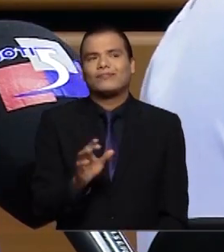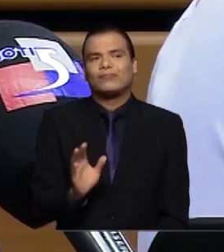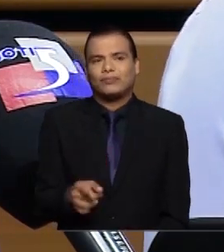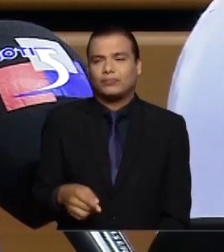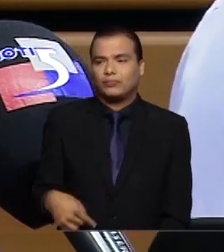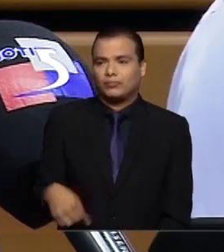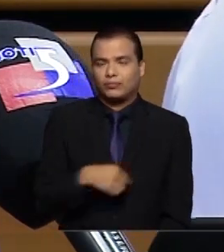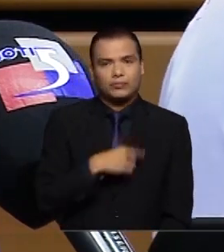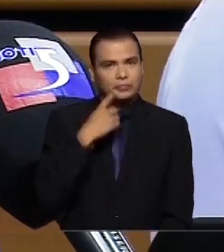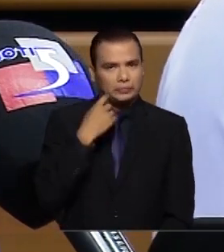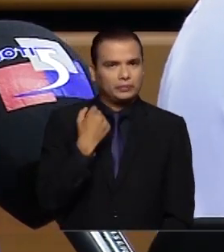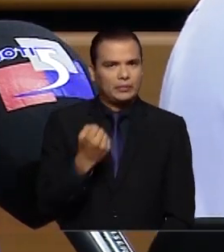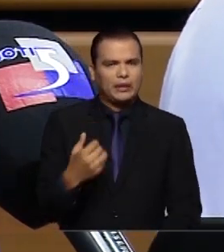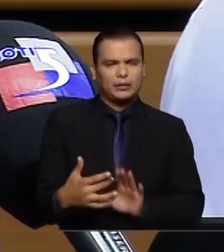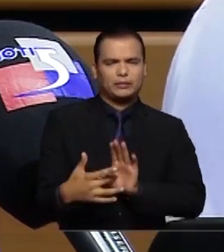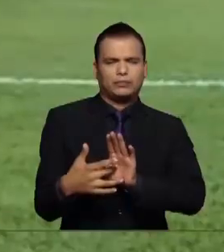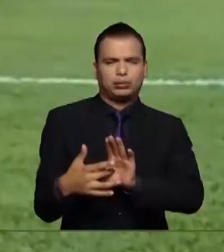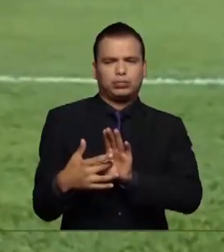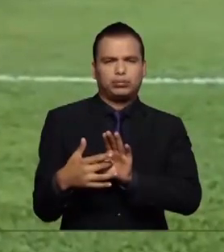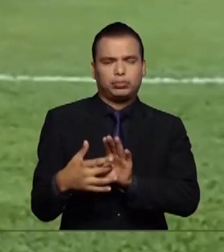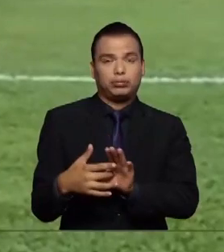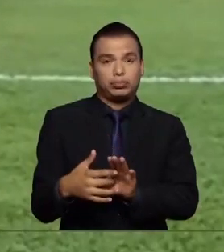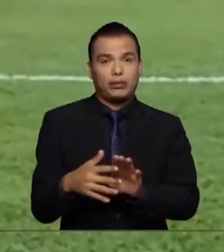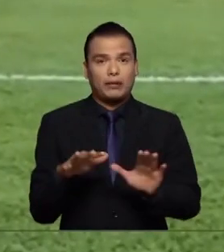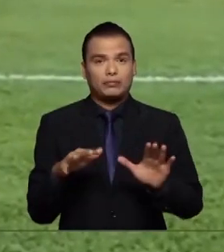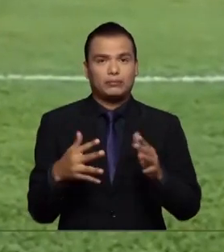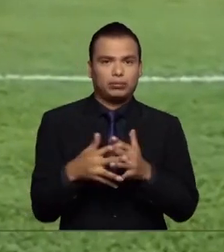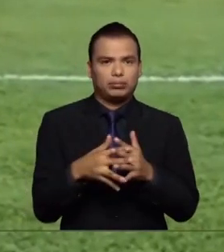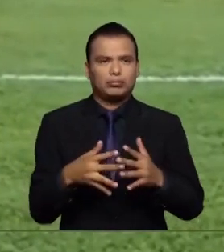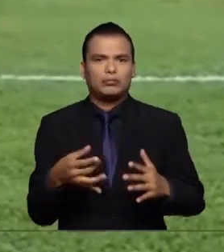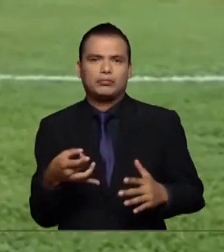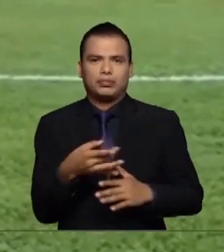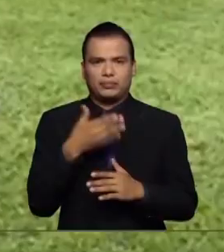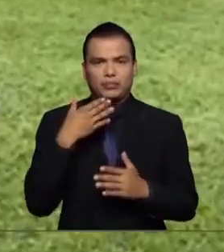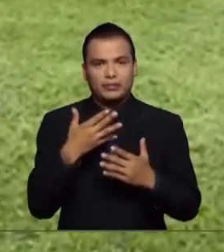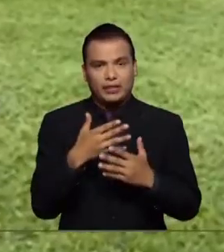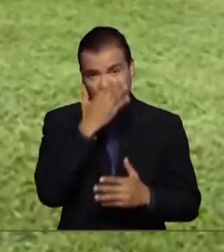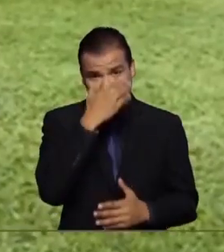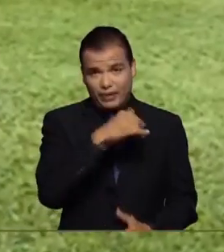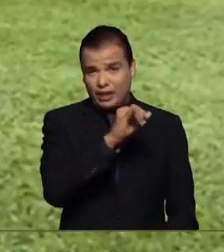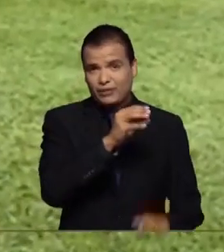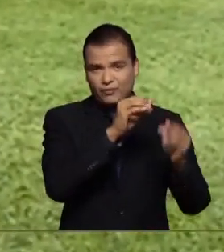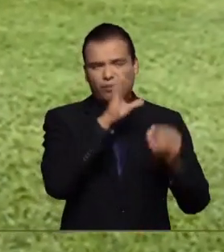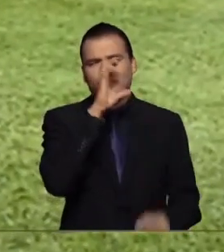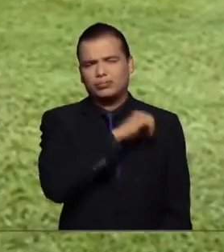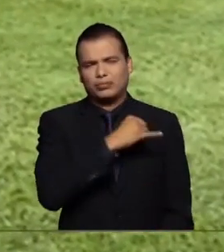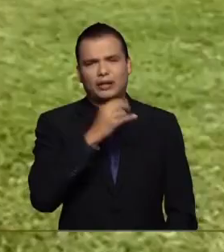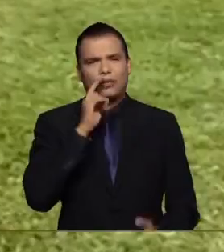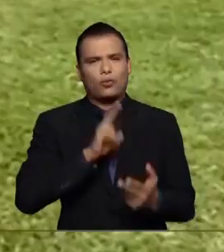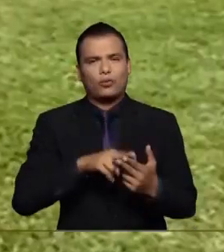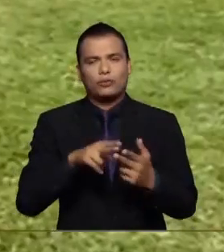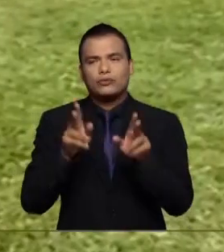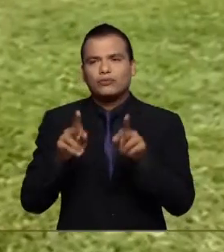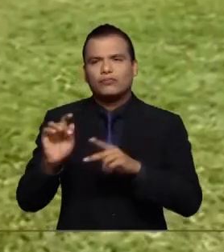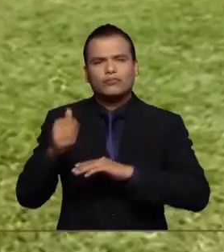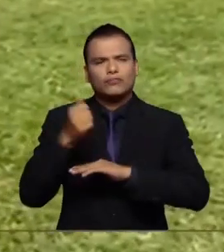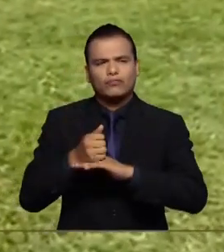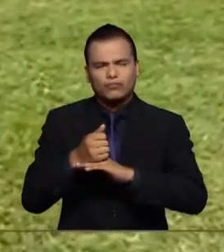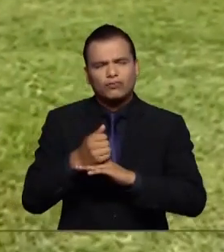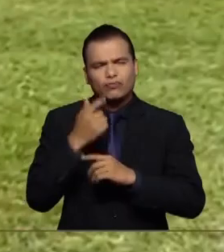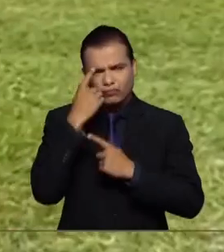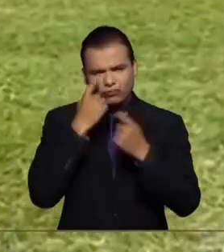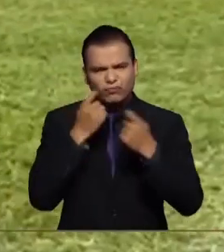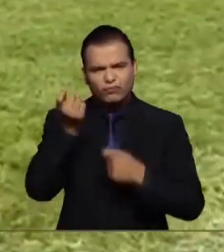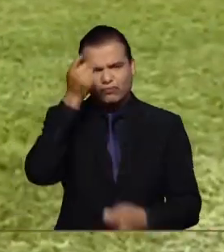que ha sido característico del fútbol paraguayo. El cuerpo técnico en cabeza del profesor Héctor Cárdenas tiene claro lo que quiere implementar con su